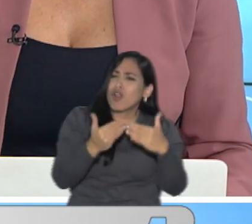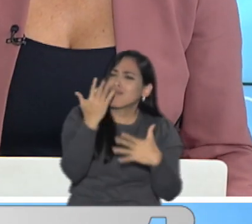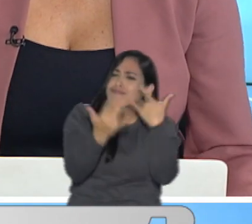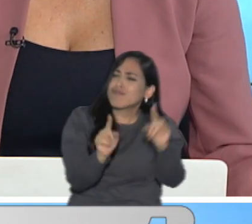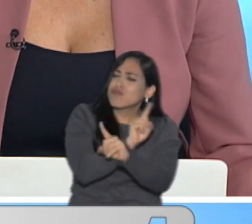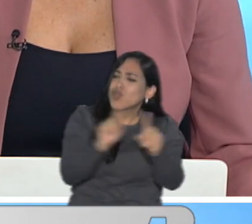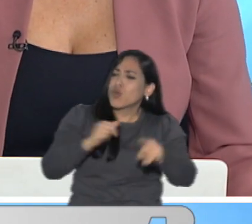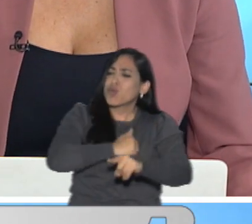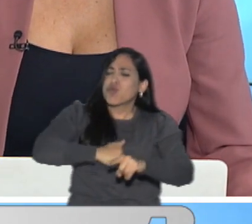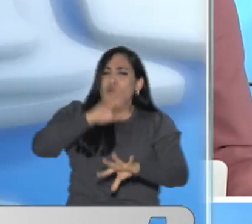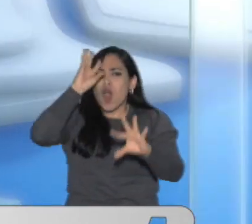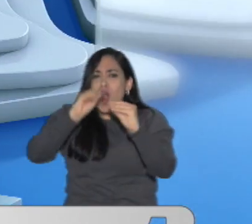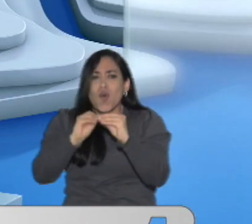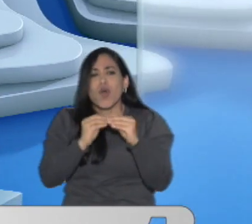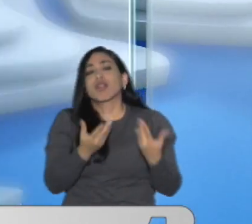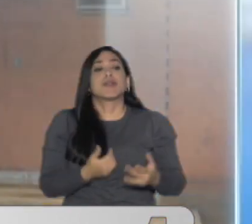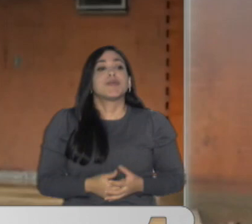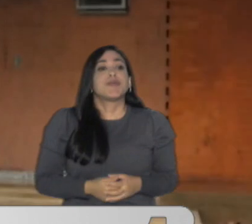reporte. Diana.